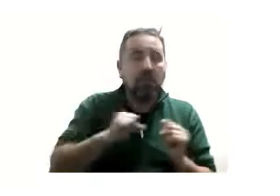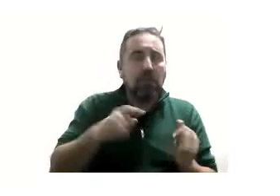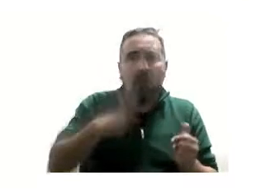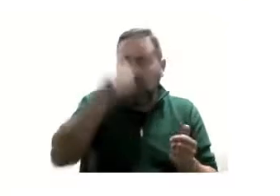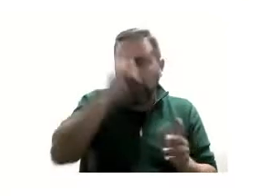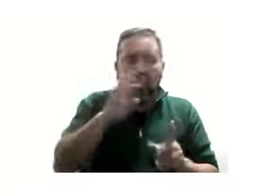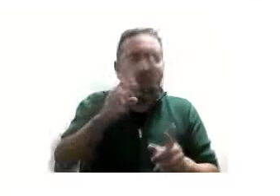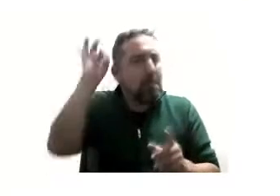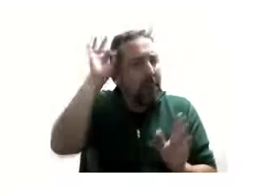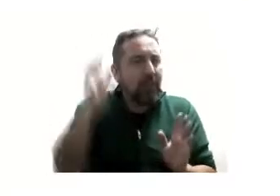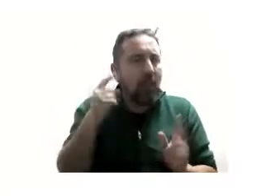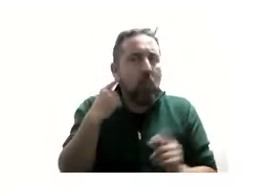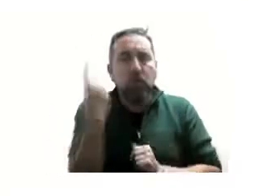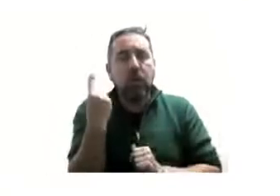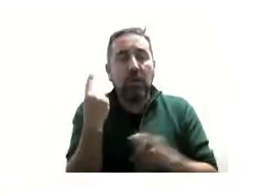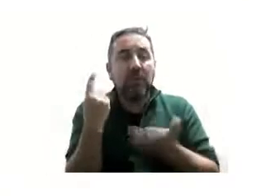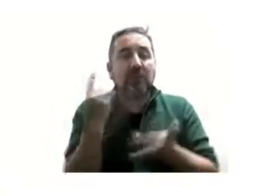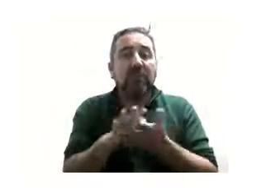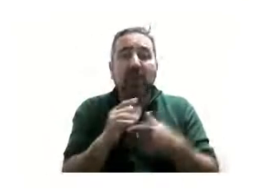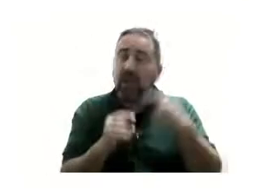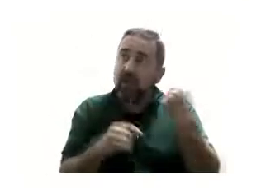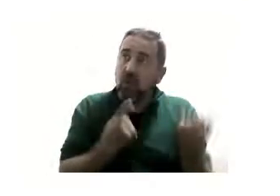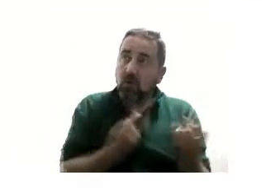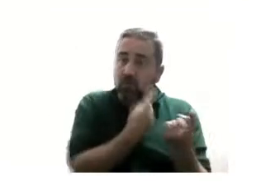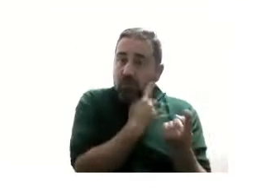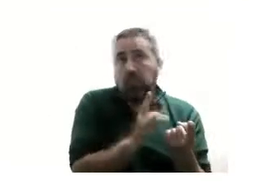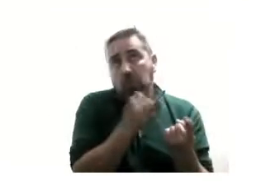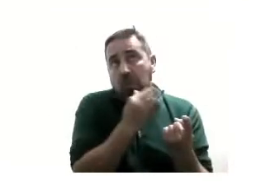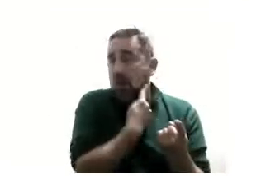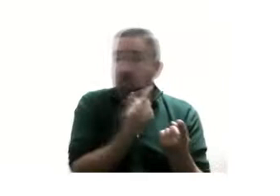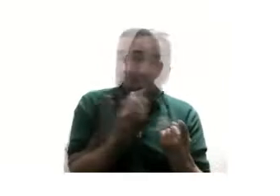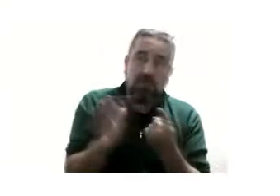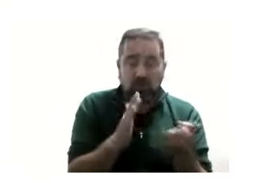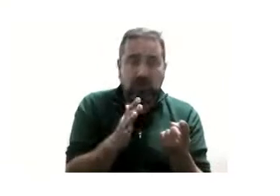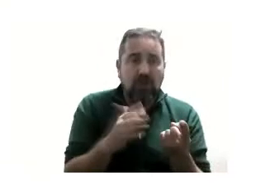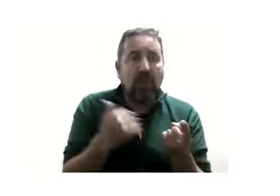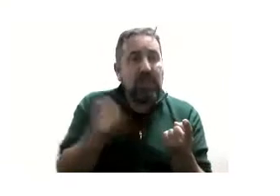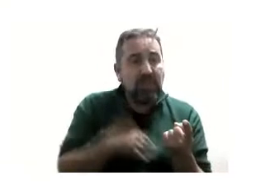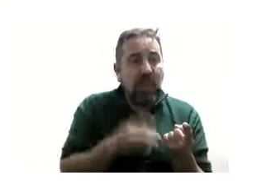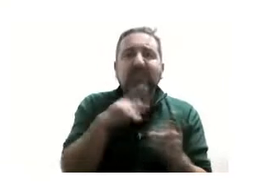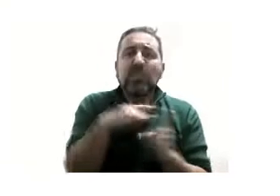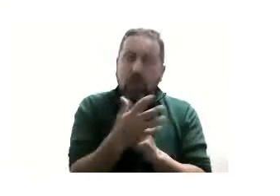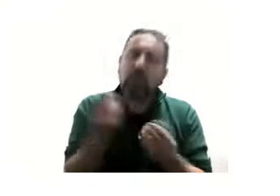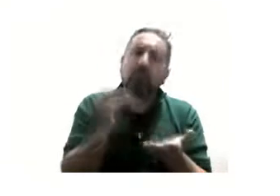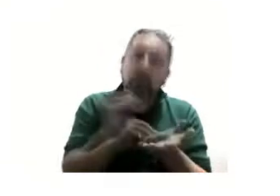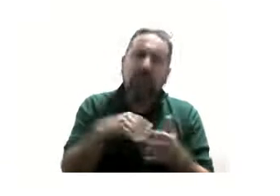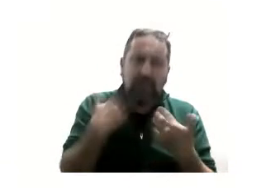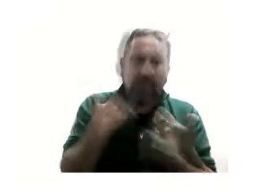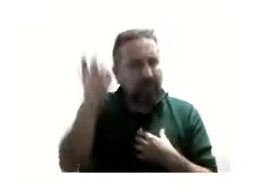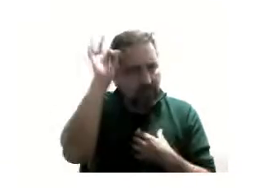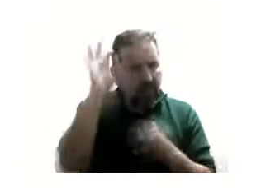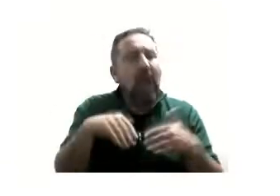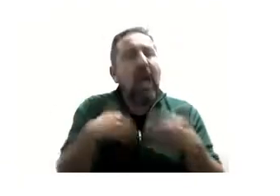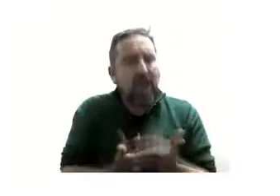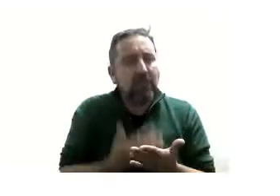ponía un implante coclear en un oído si todavía oía más o menos por el otro lado. Ahora cada vez se pone más en esa situación. Incluso llegamos a